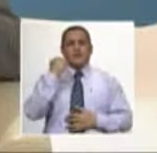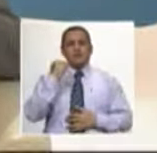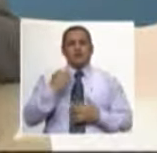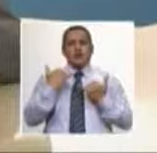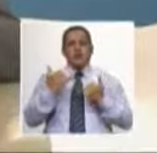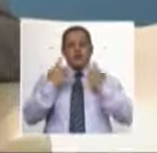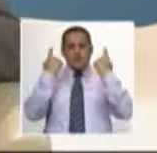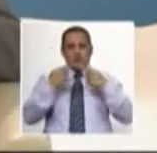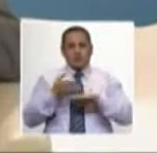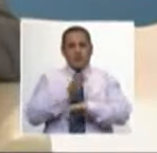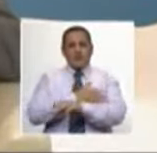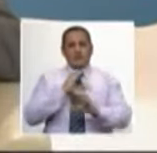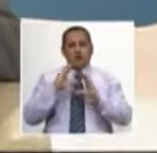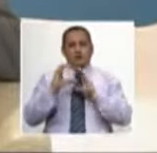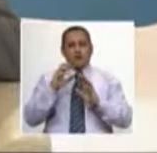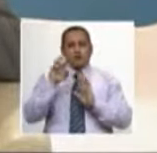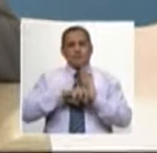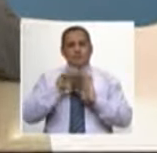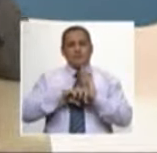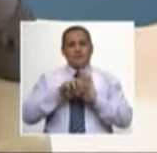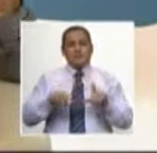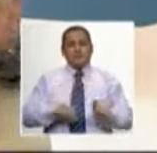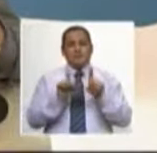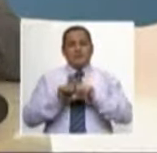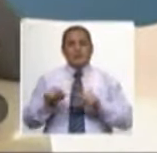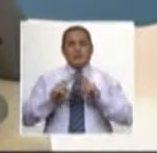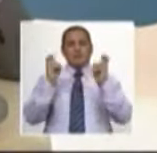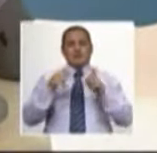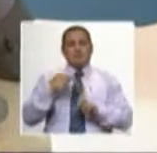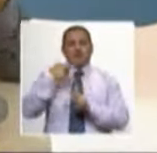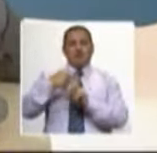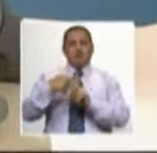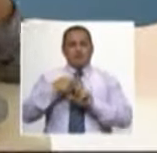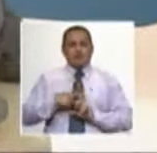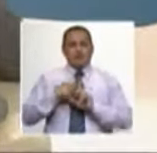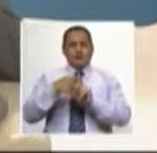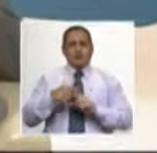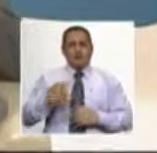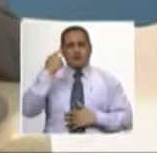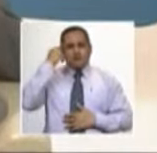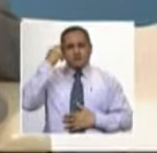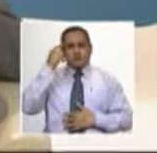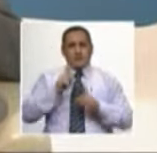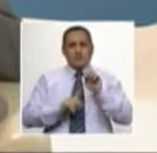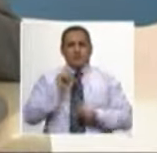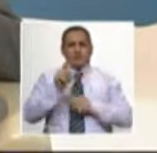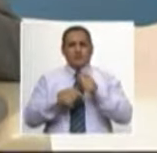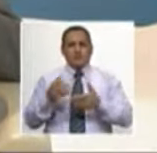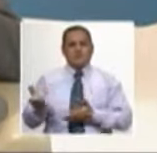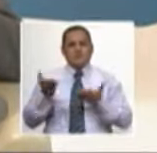del cual hemos conversado ya en este programa en alguna ocasión, el caso de los crucifijos, el caso de objeción de conciencia, de algún modo con otro